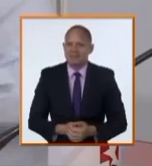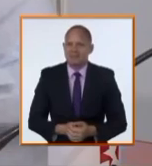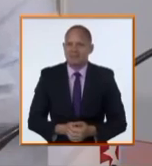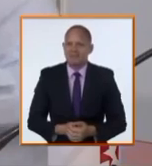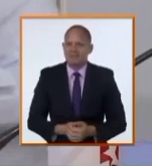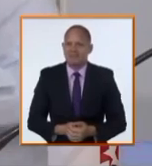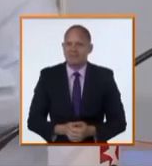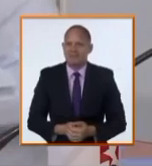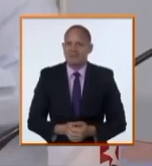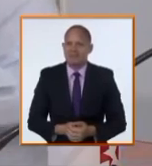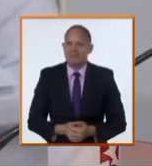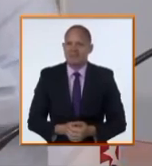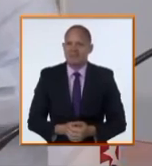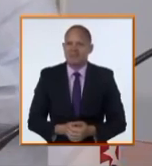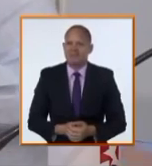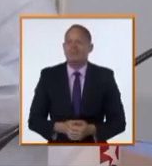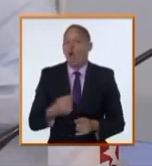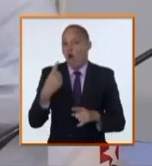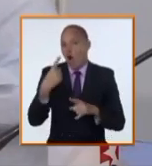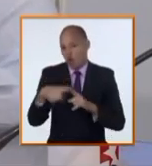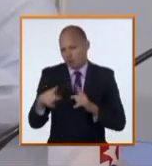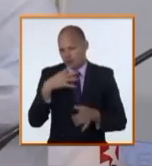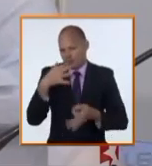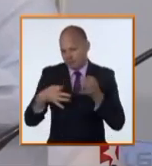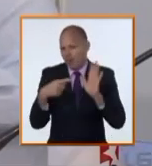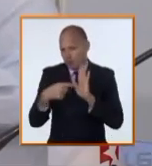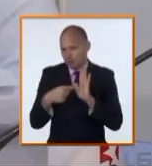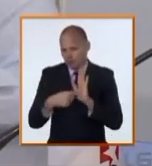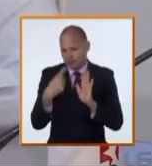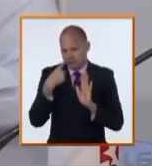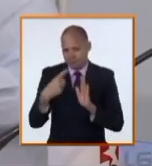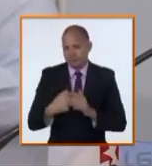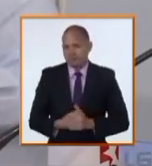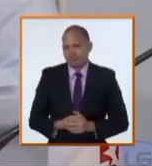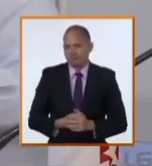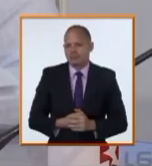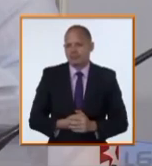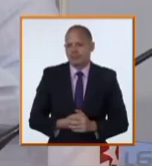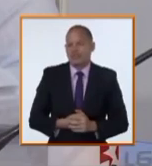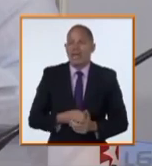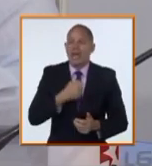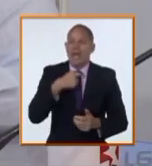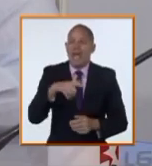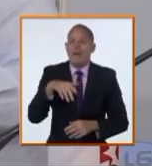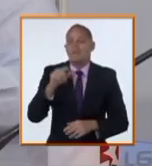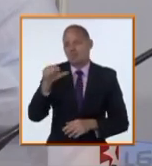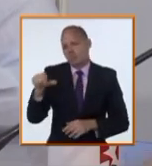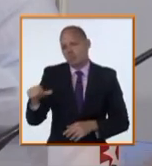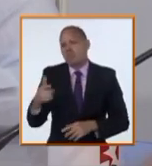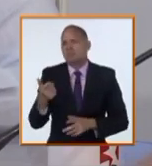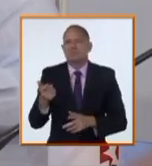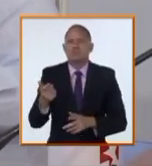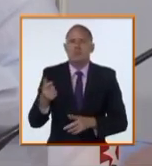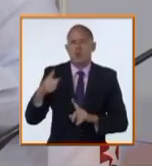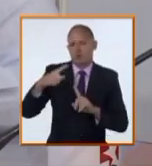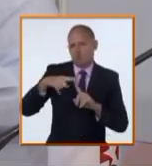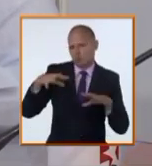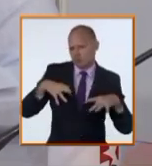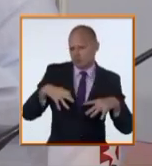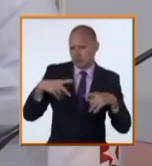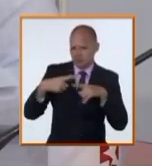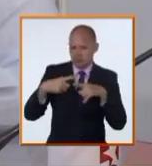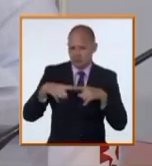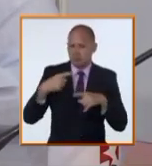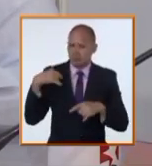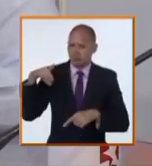es importante también decir que los clientes internacionales que nos visitan básicamente el medio de pago